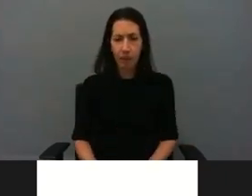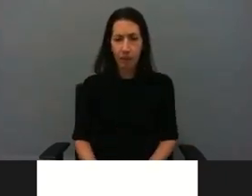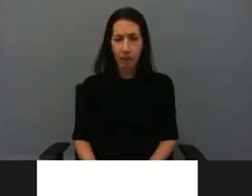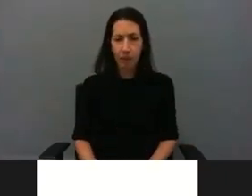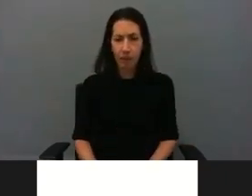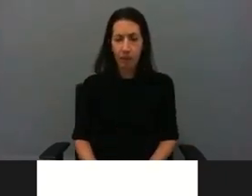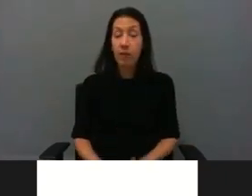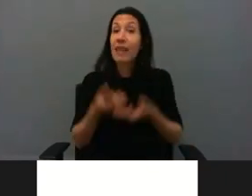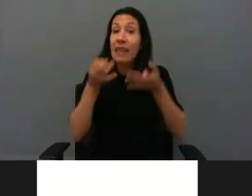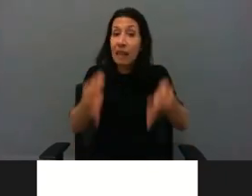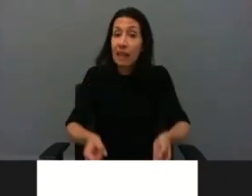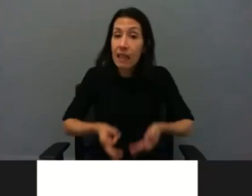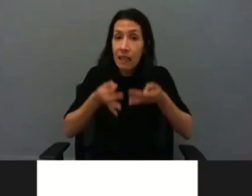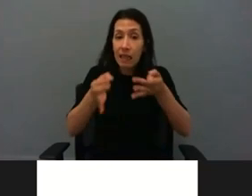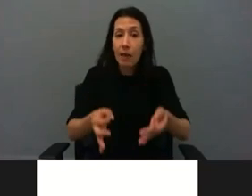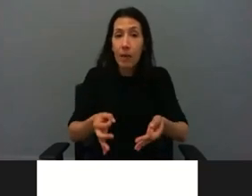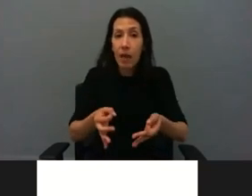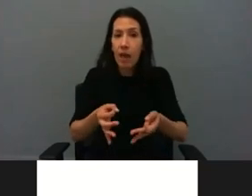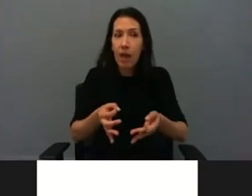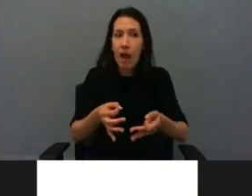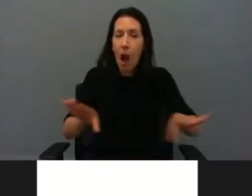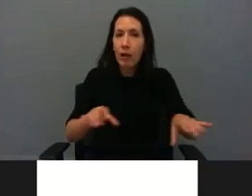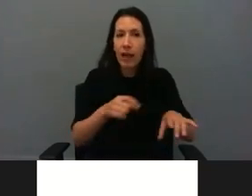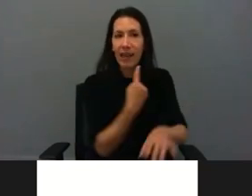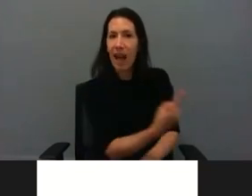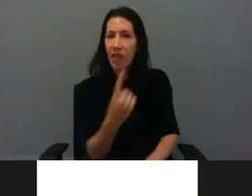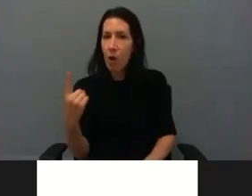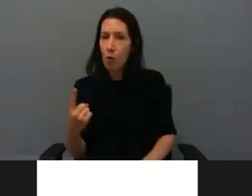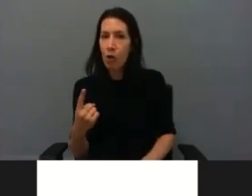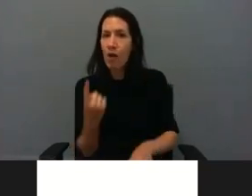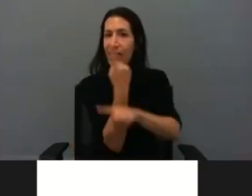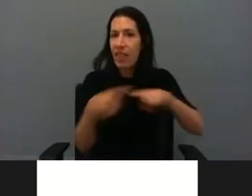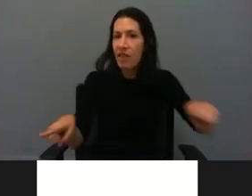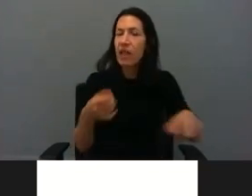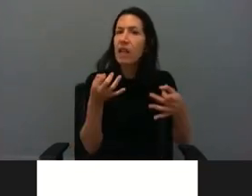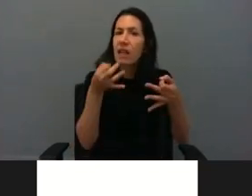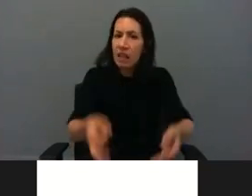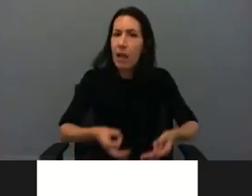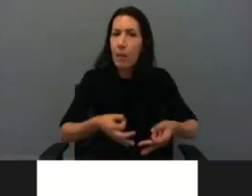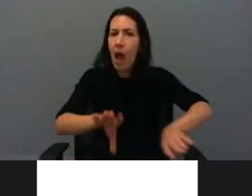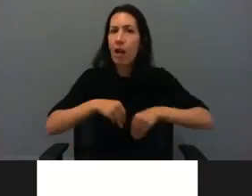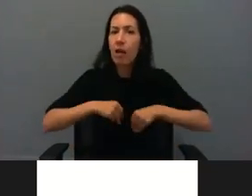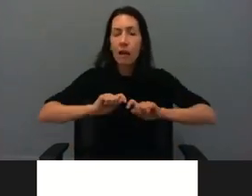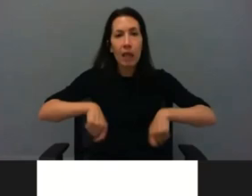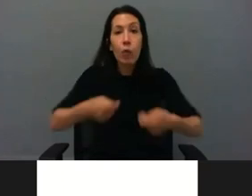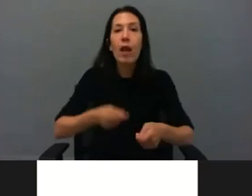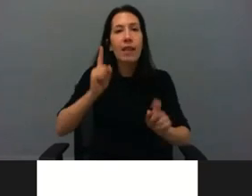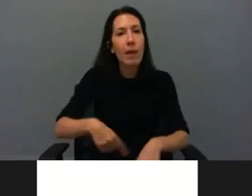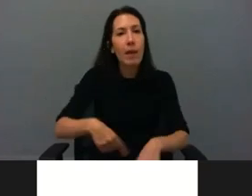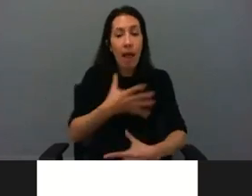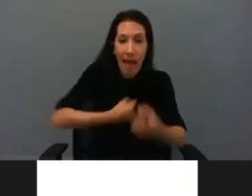ha asumido todas estas diferencias con mucha naturalidad y sobre todo con mucho cariño y